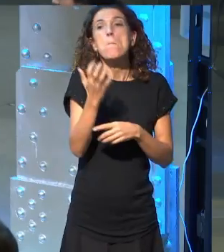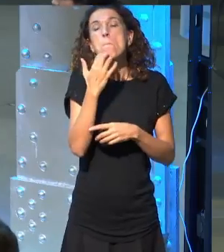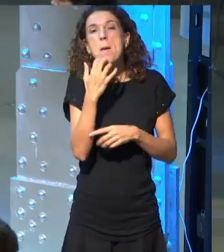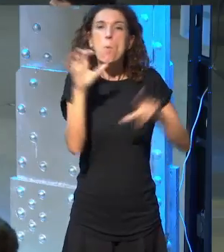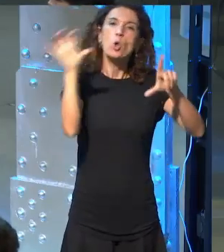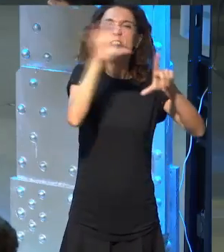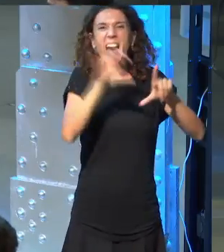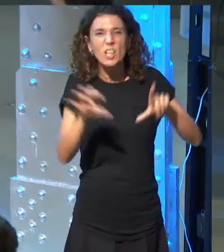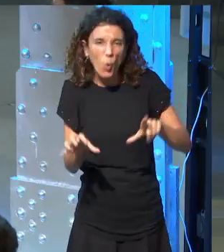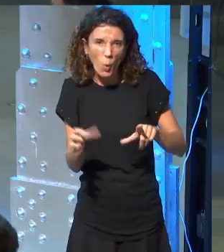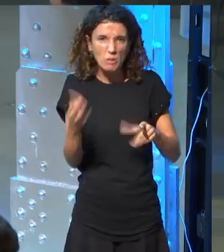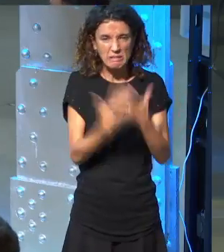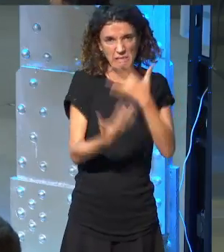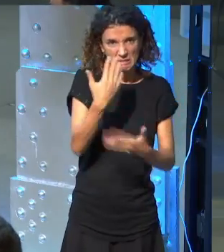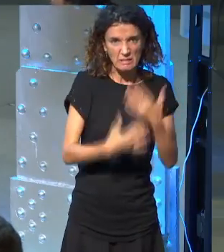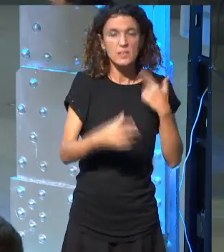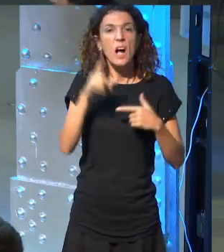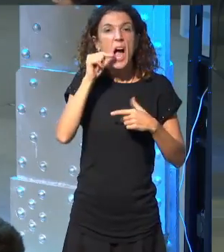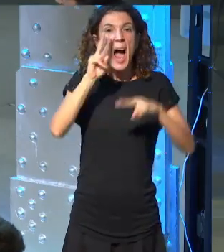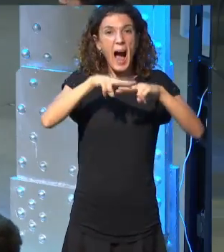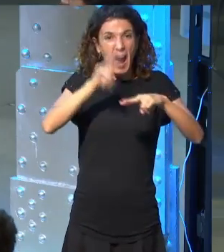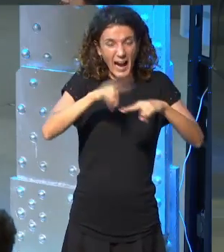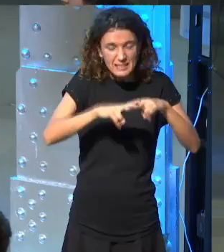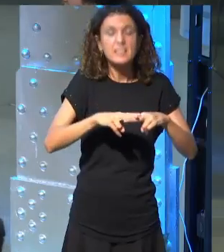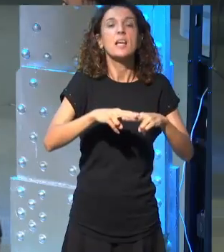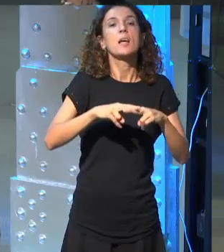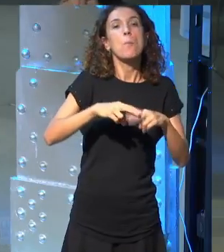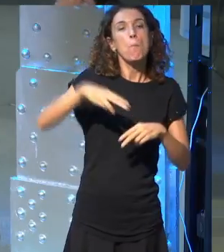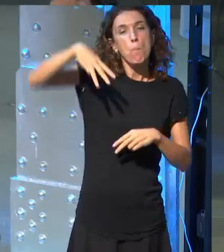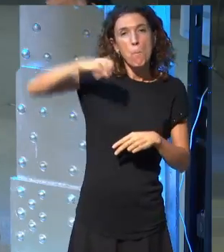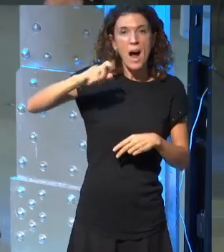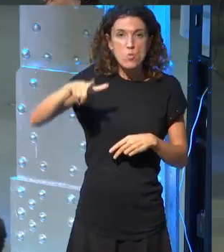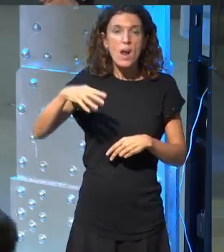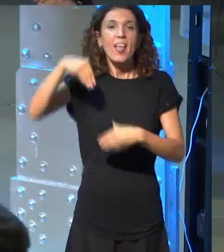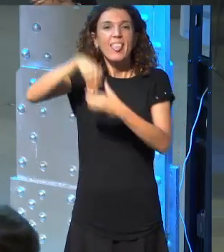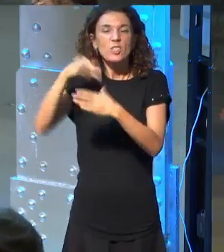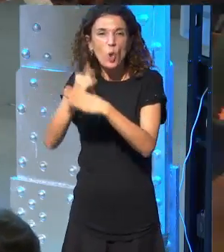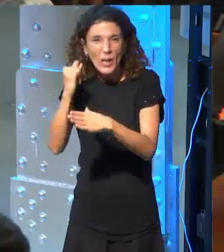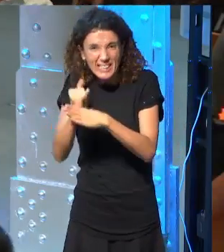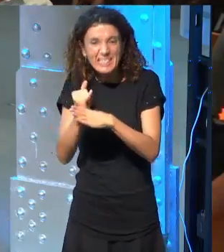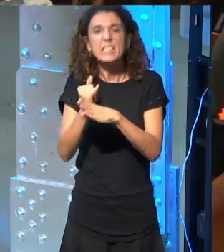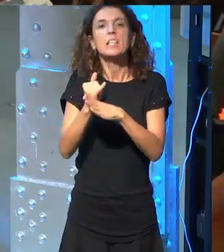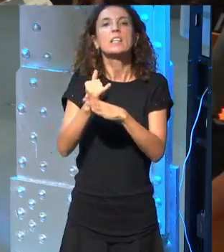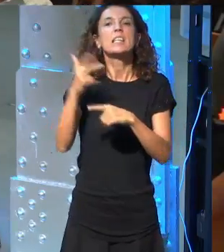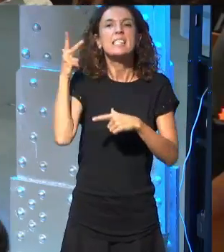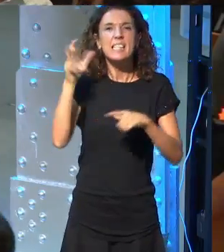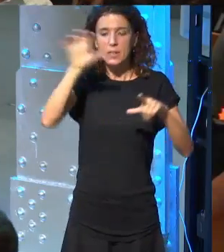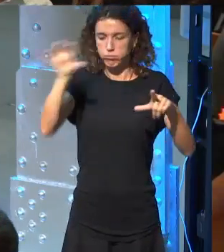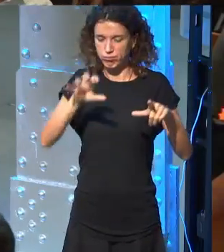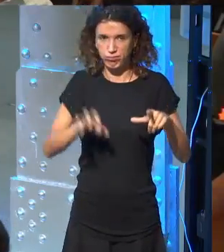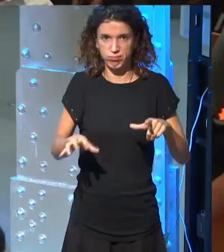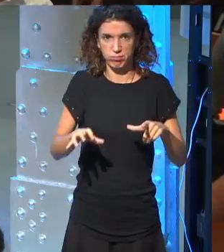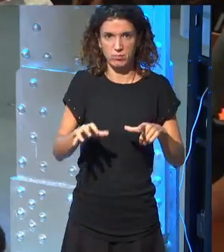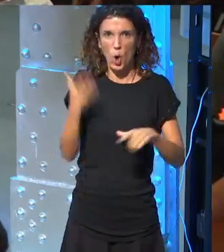mosaico. Sí. Y de hecho hay un hashtag también que es Manuel en el Insti, y son todos chistes. Me encanta.